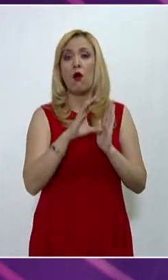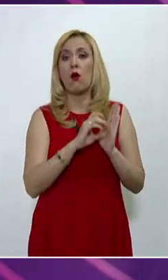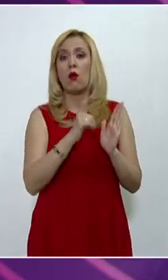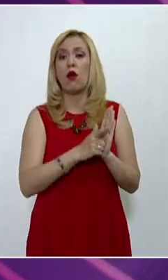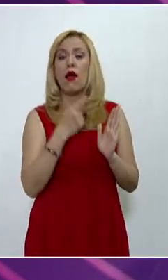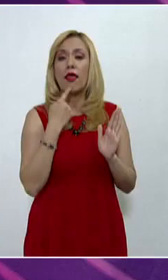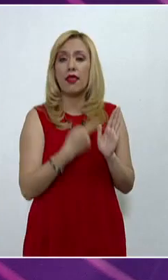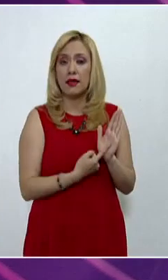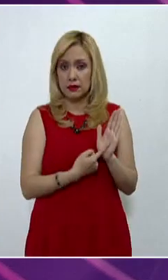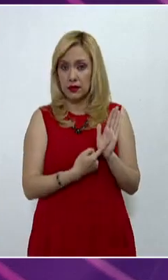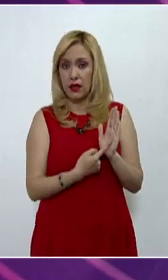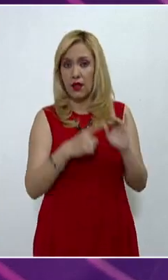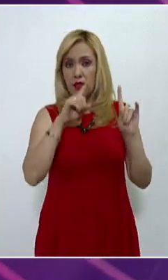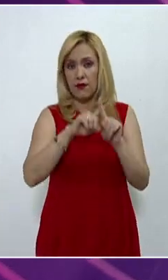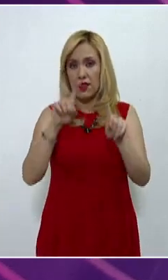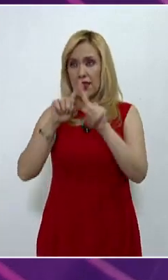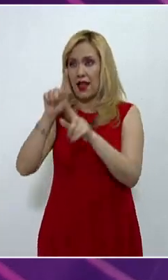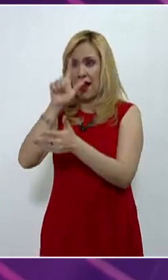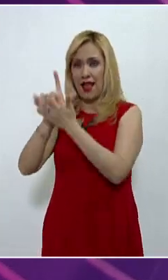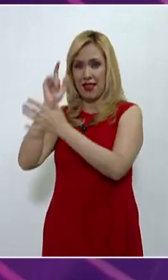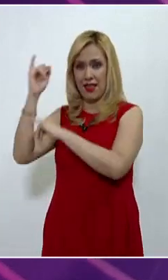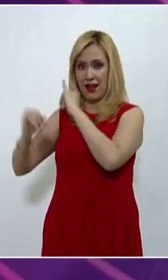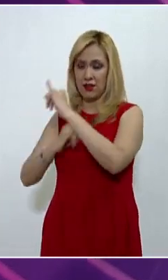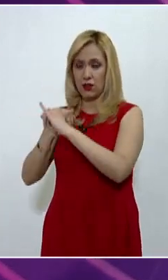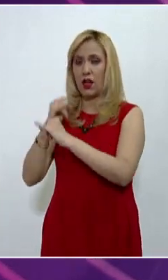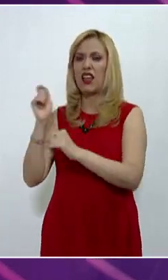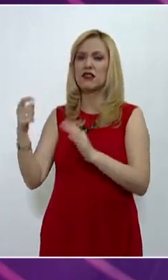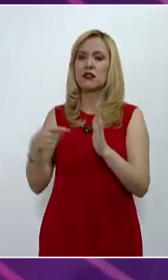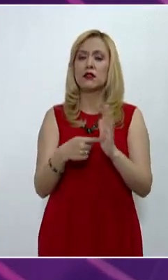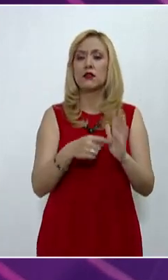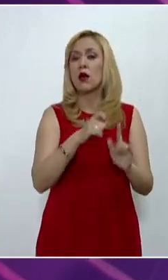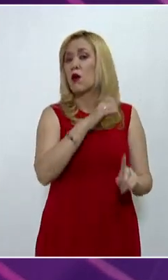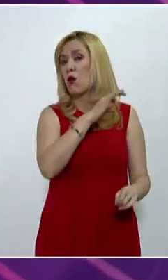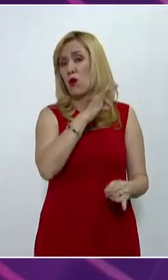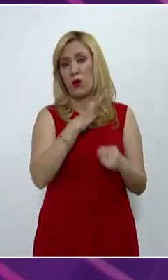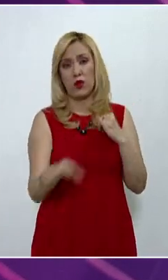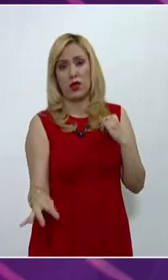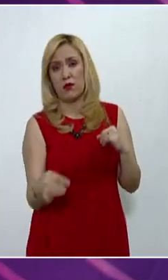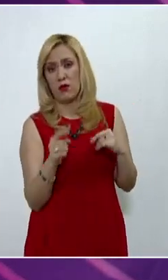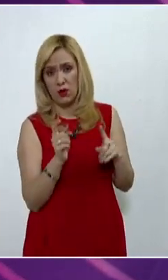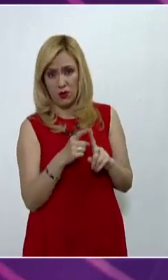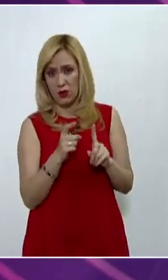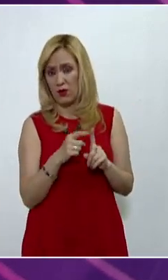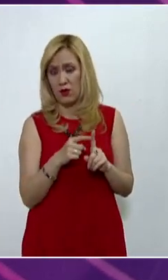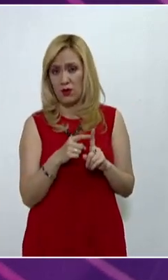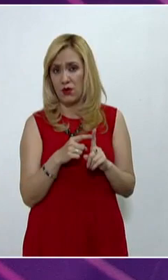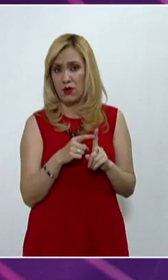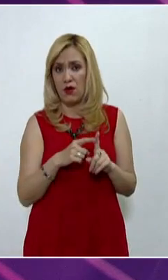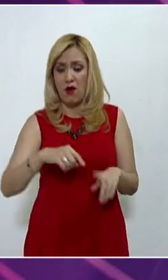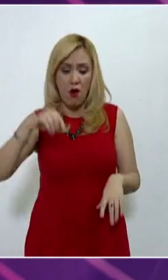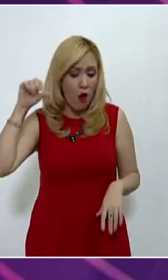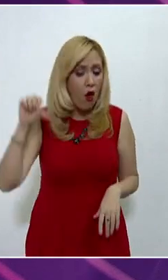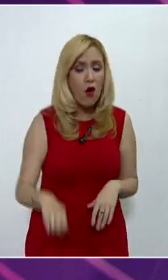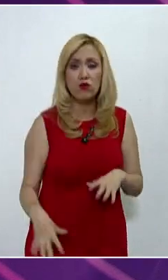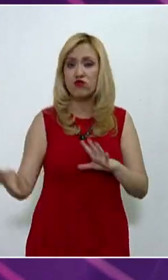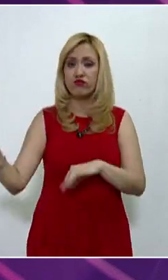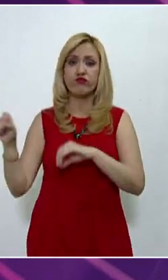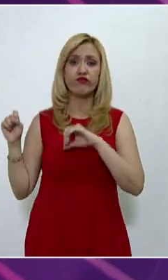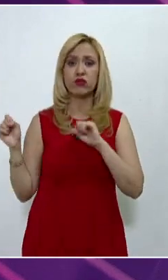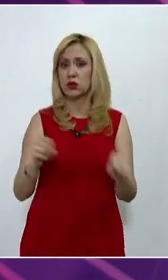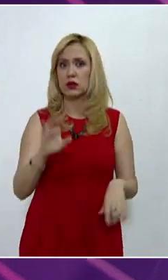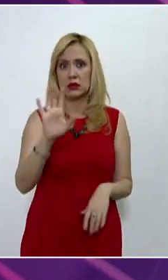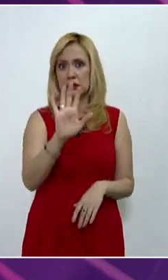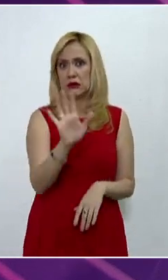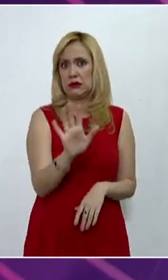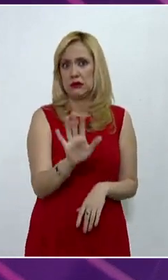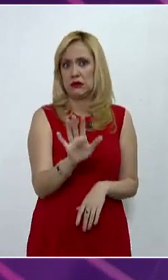dice, siguiendo diversos tratados internacionales, que la prisión preventiva es el último recurso. Y un tema importante, no se